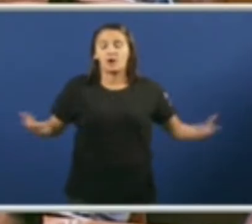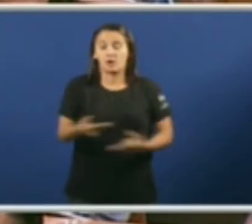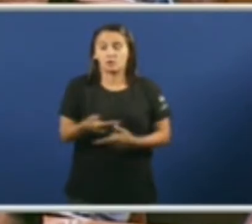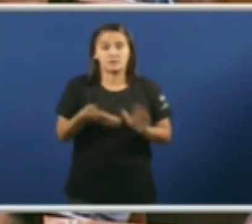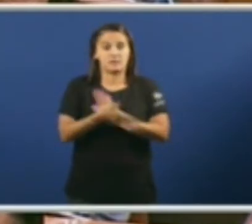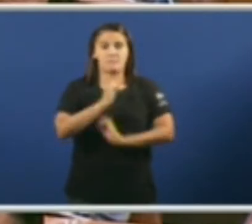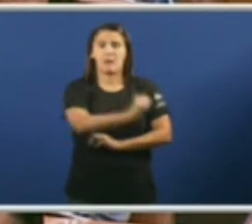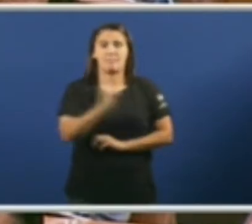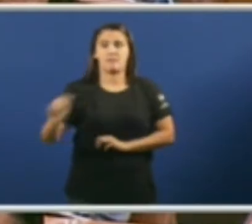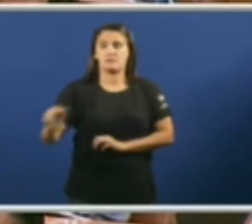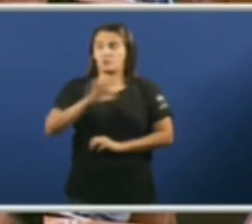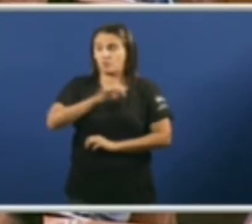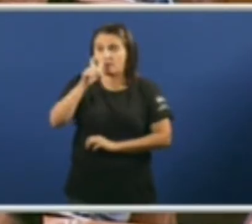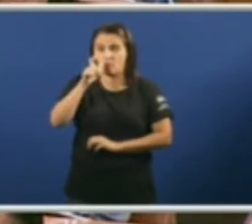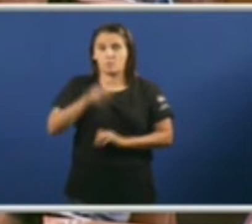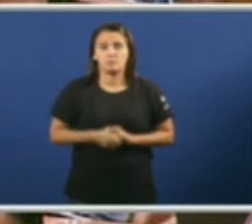señor Feijóo.